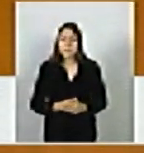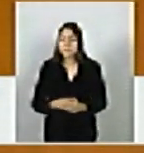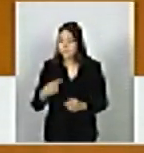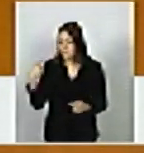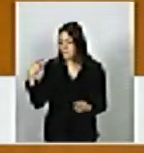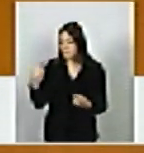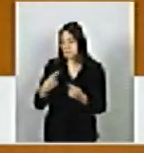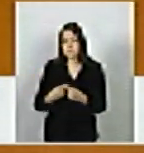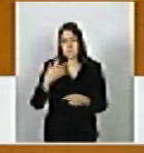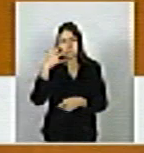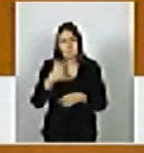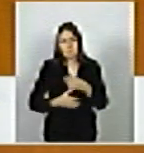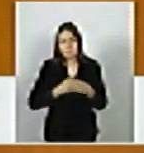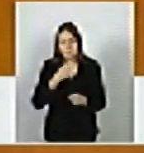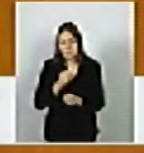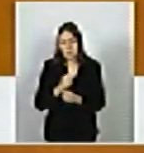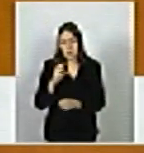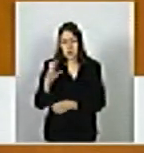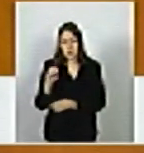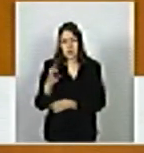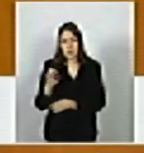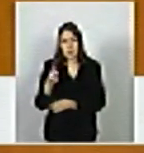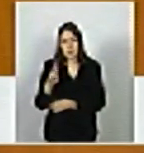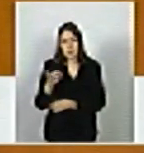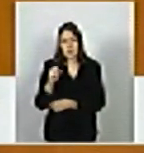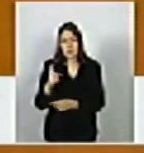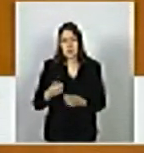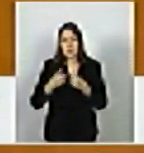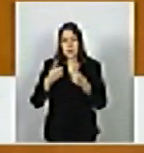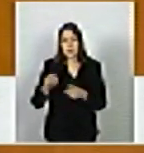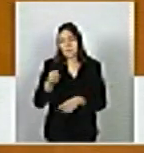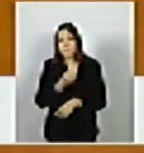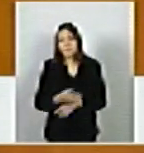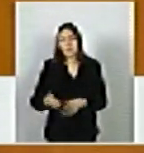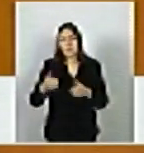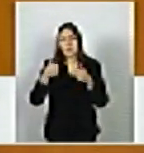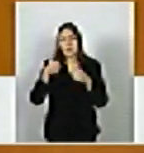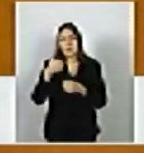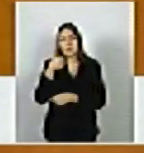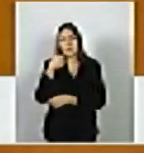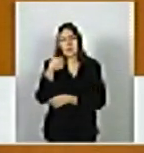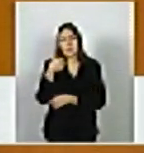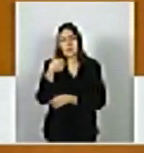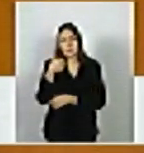la COFEPRIS ha expedido 6 registros sanitarios